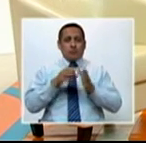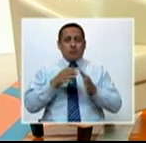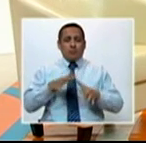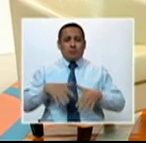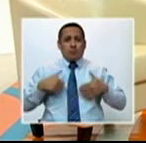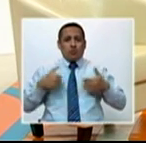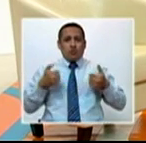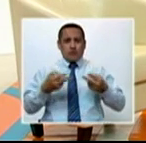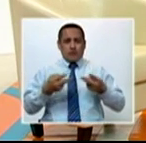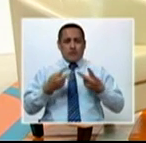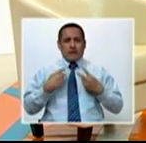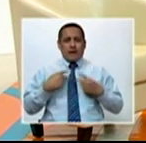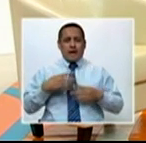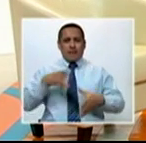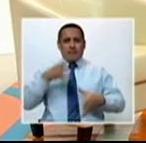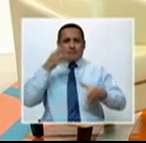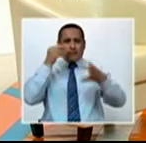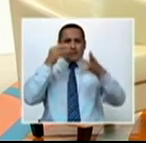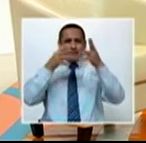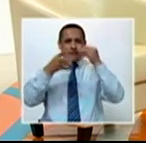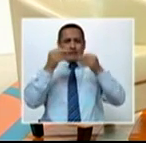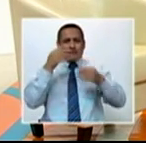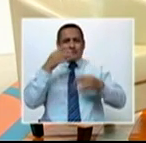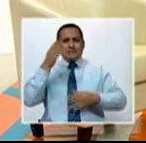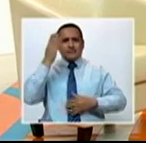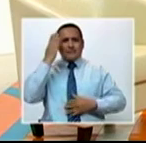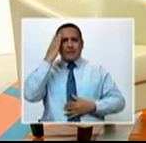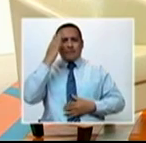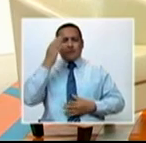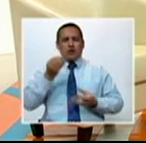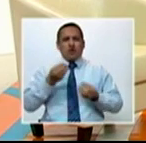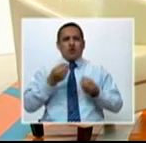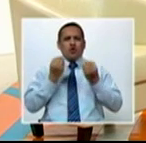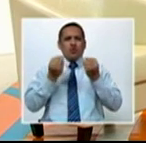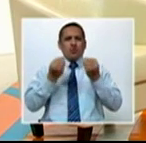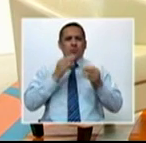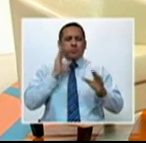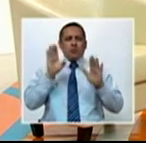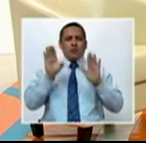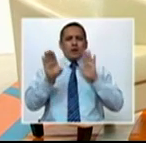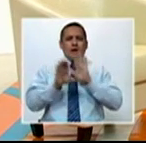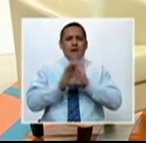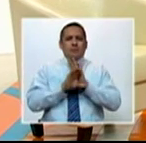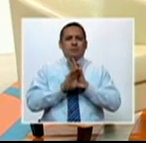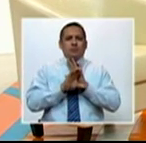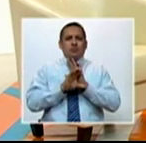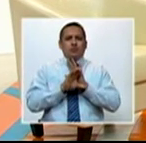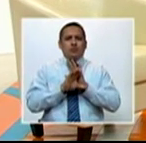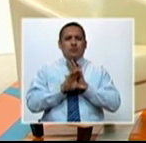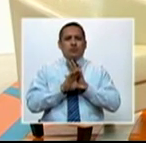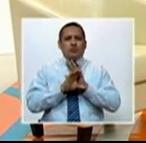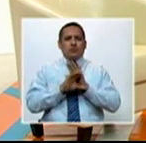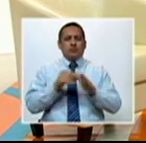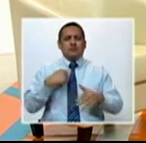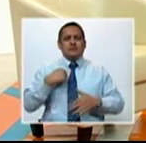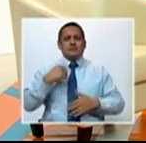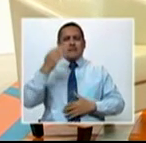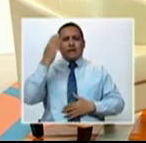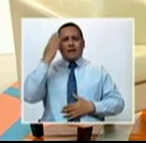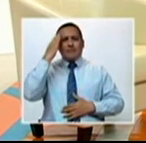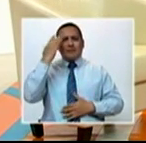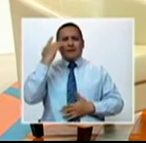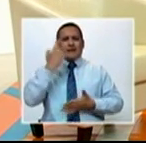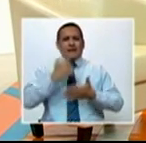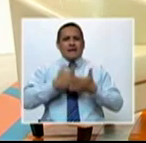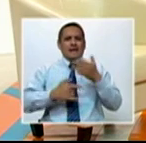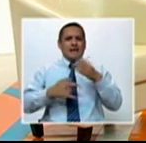poder manejar, saber manejar, como por ejemplo saber de